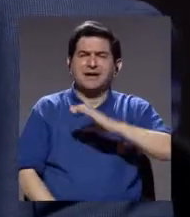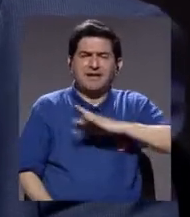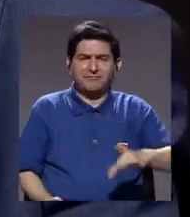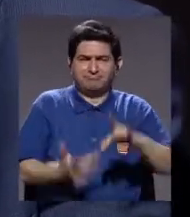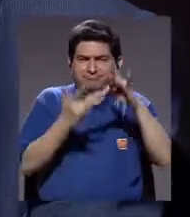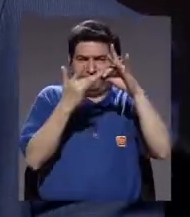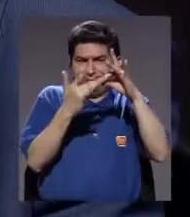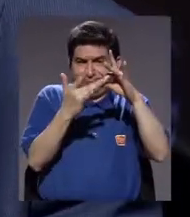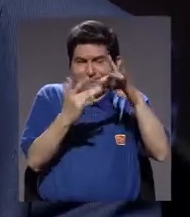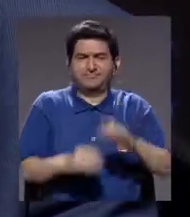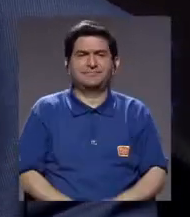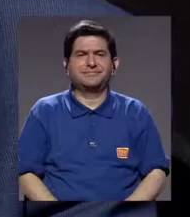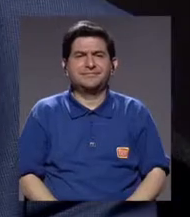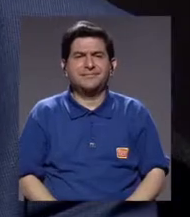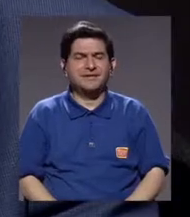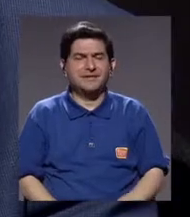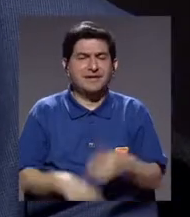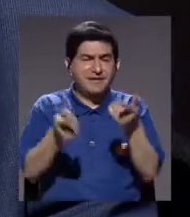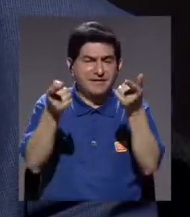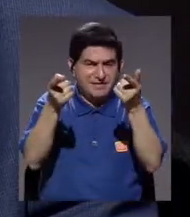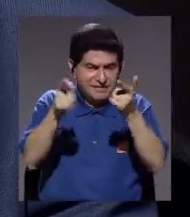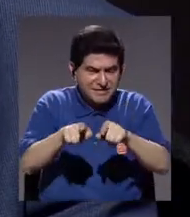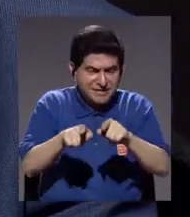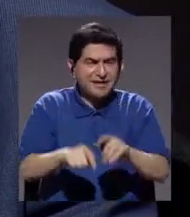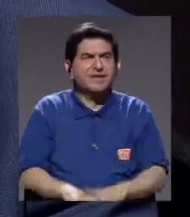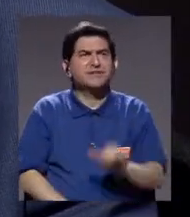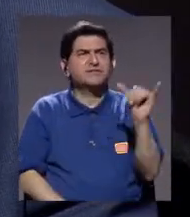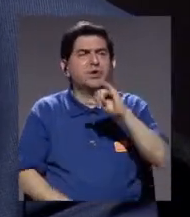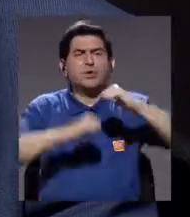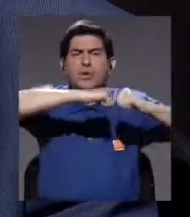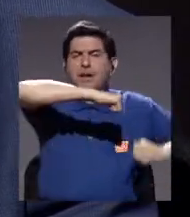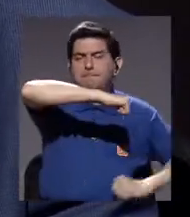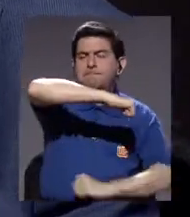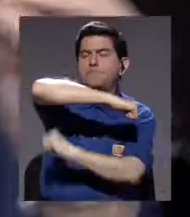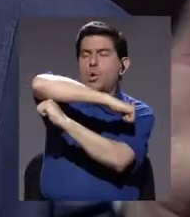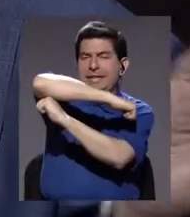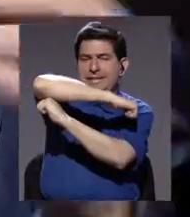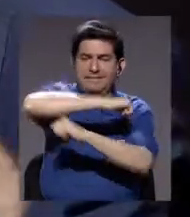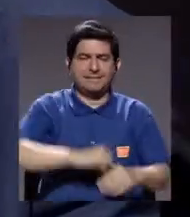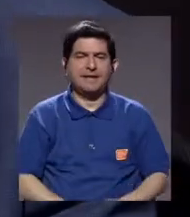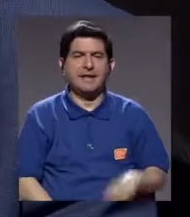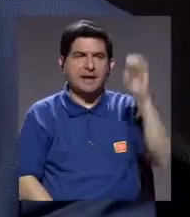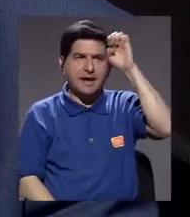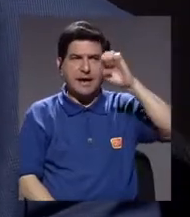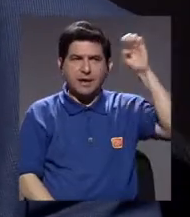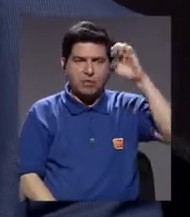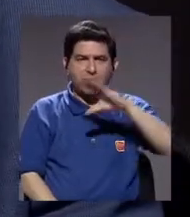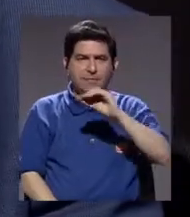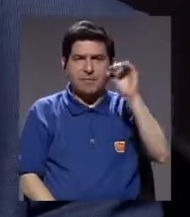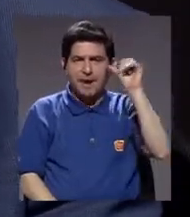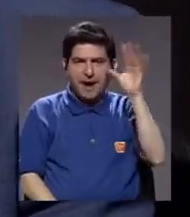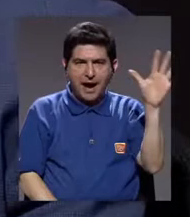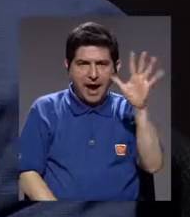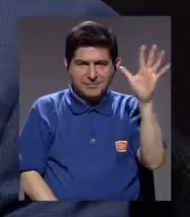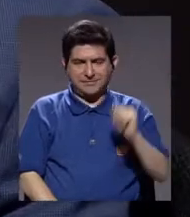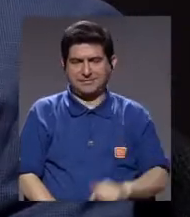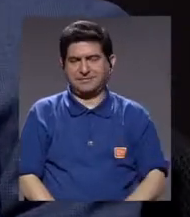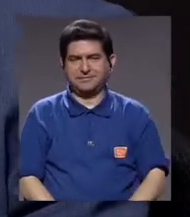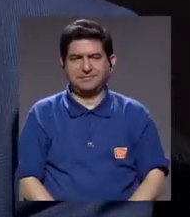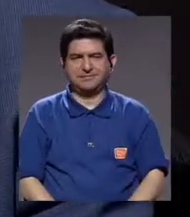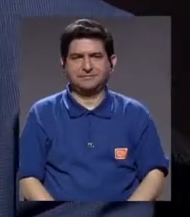de ser como un puente entre Europa y Asia,